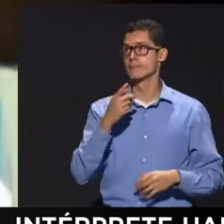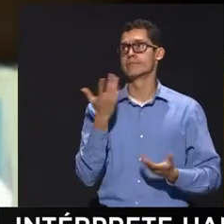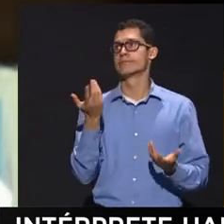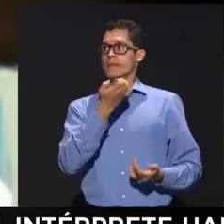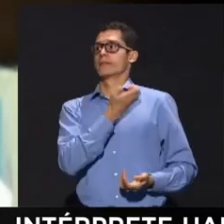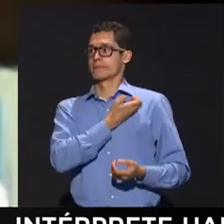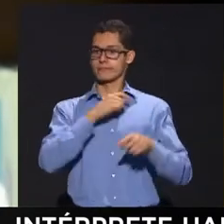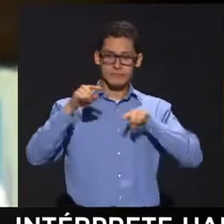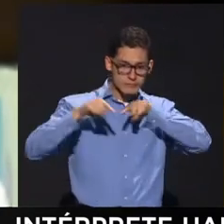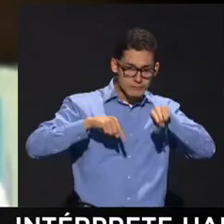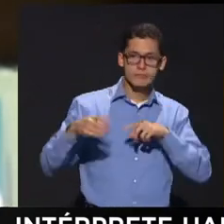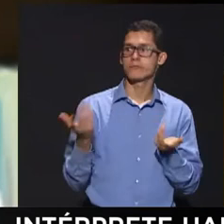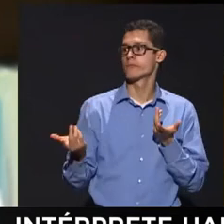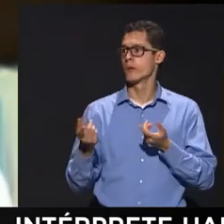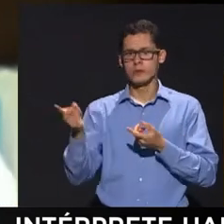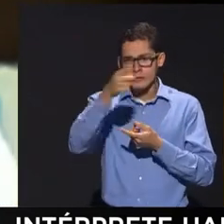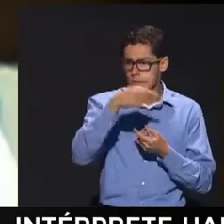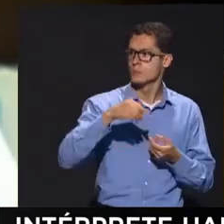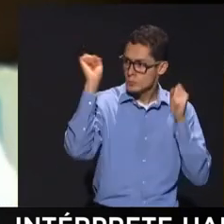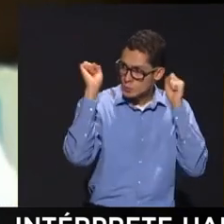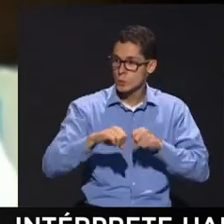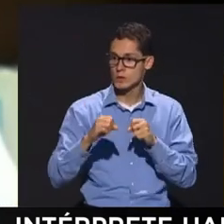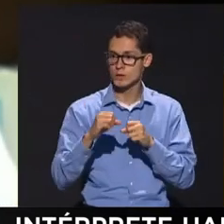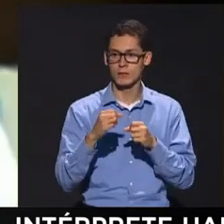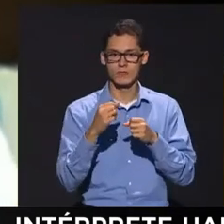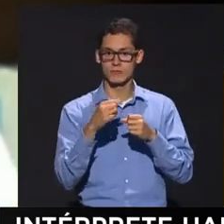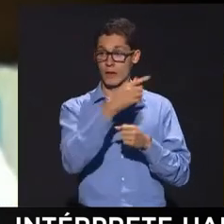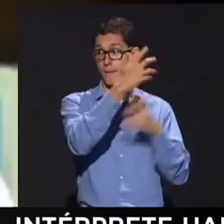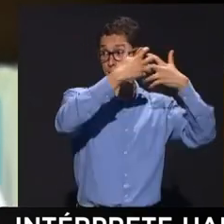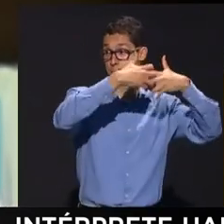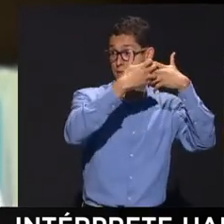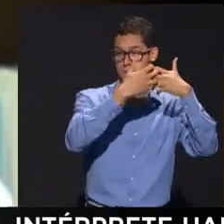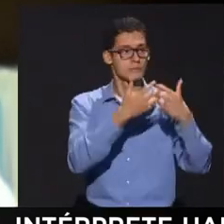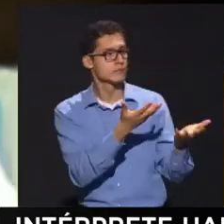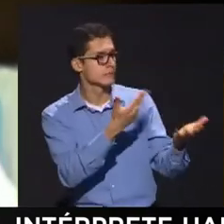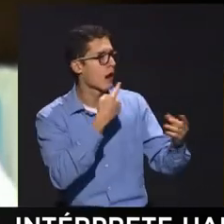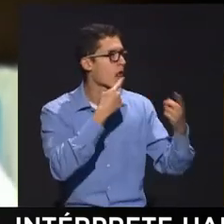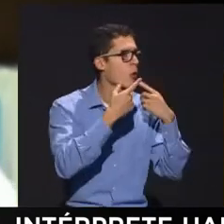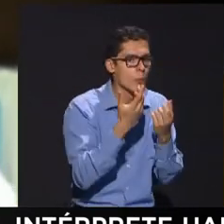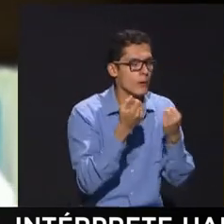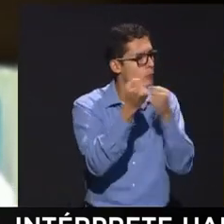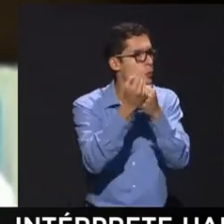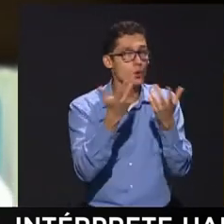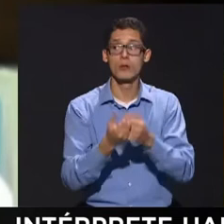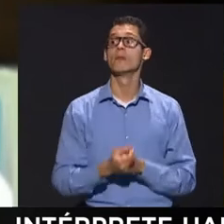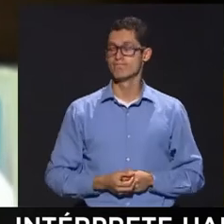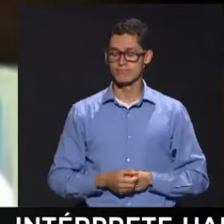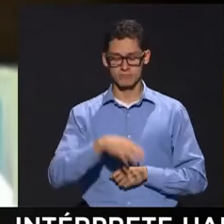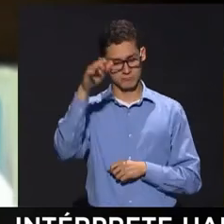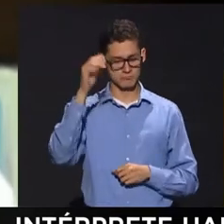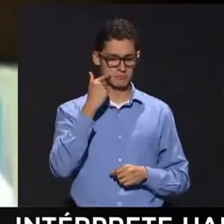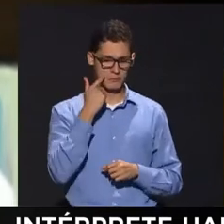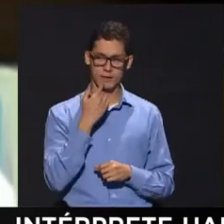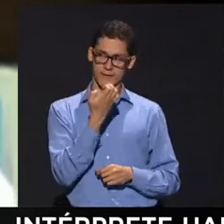de todo el país para que ayuden a participar en ese sentido. Hay un servicio en el que las administraciones de cada municipio,